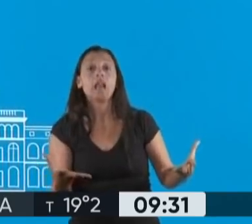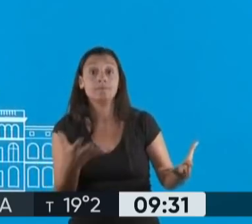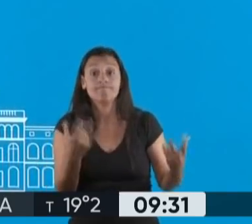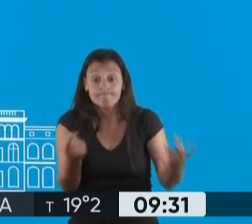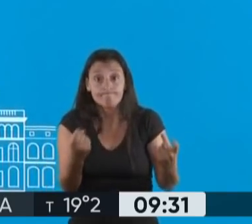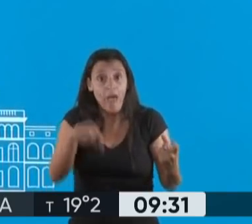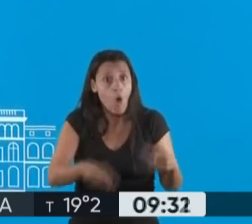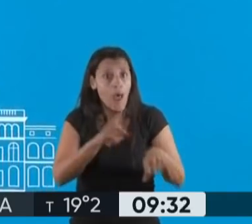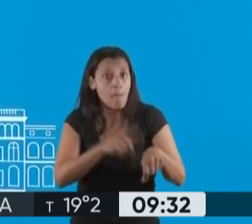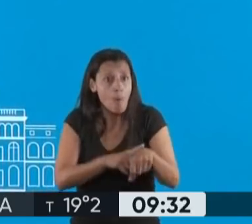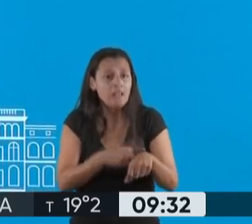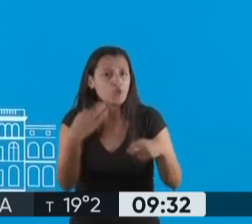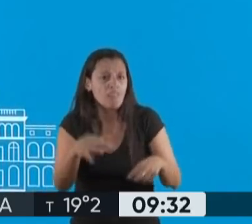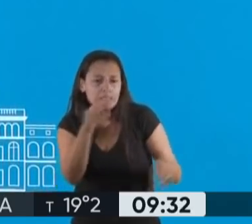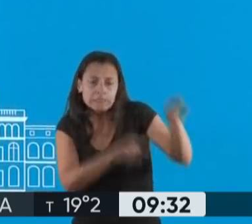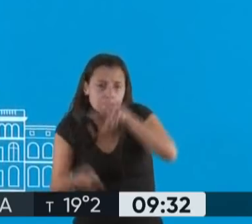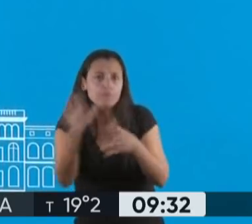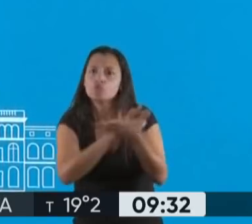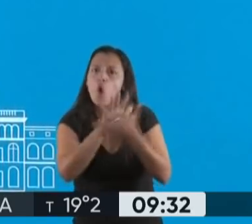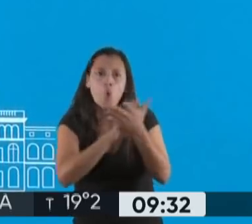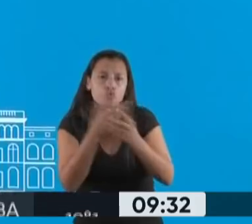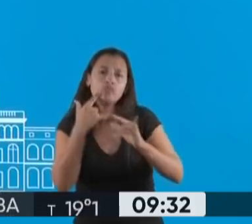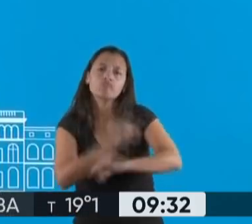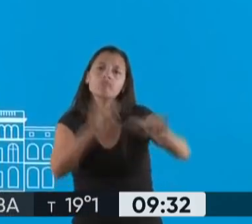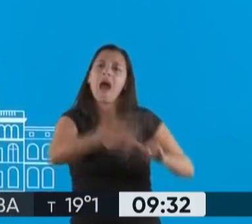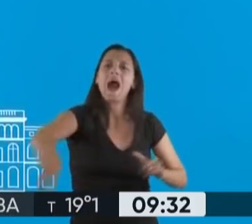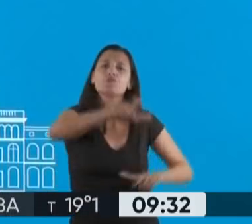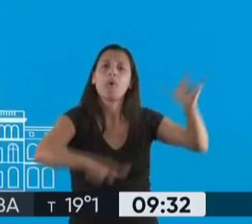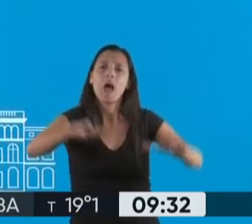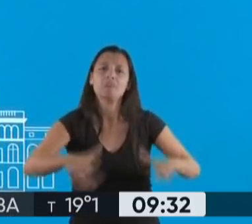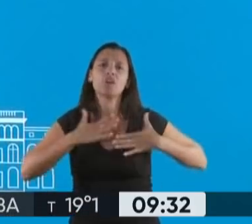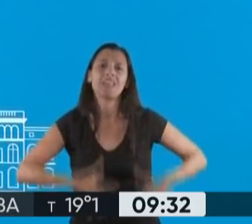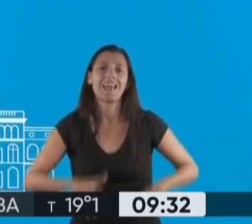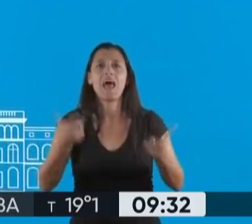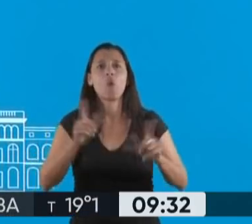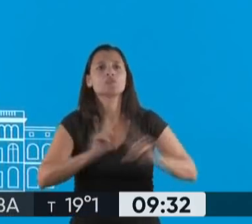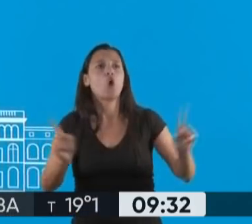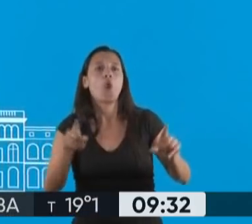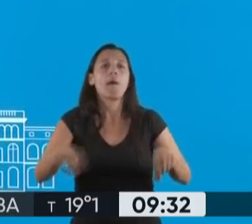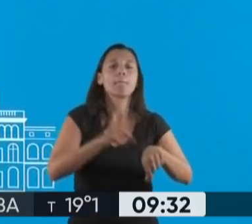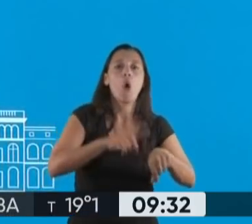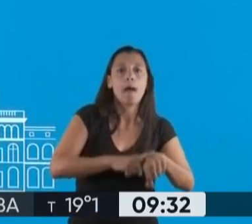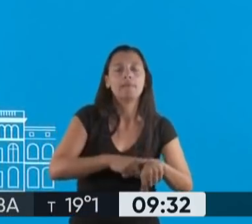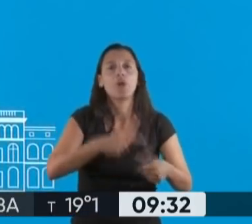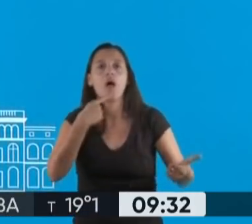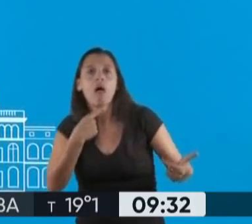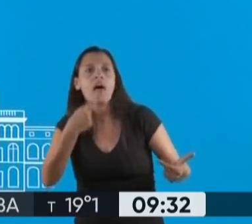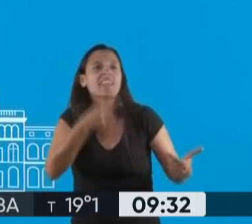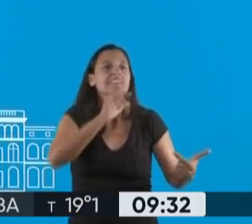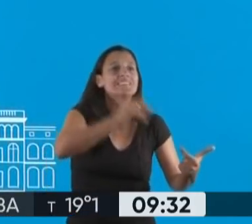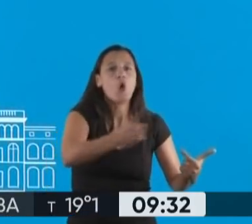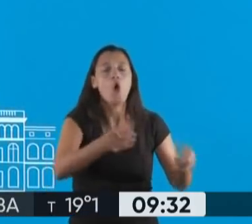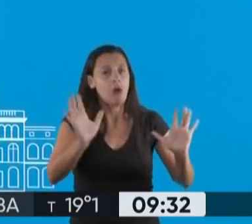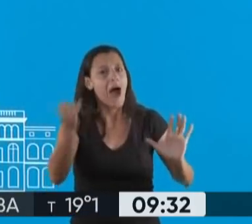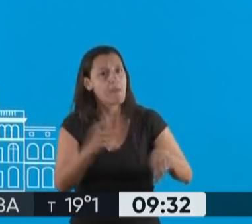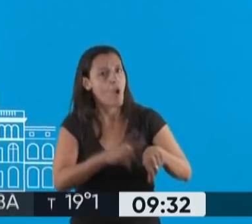en este momento les digamos cuál es la solución y no nos quedemos. Hay momentos en los que uno puede decir lo que está bien y lo que está mal, hay